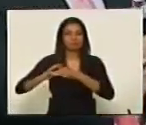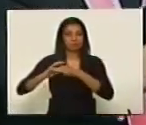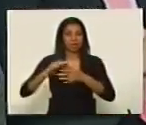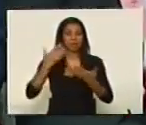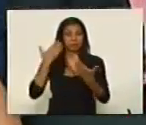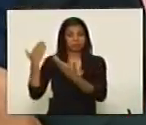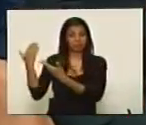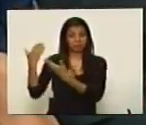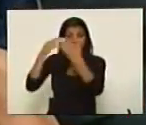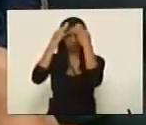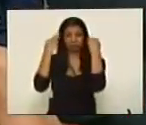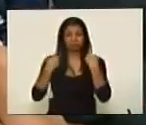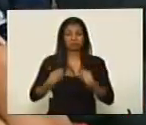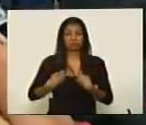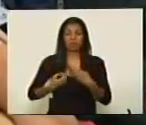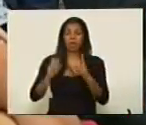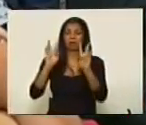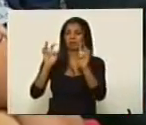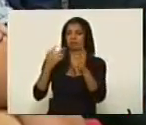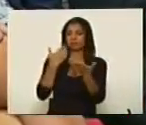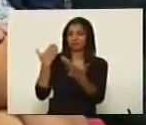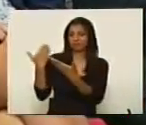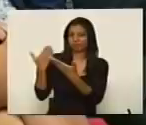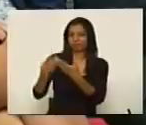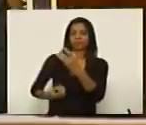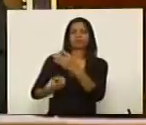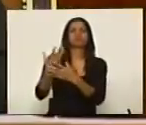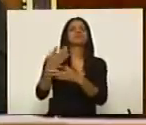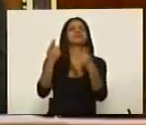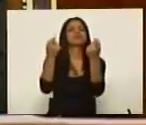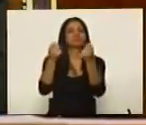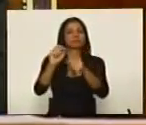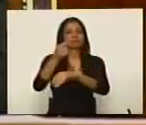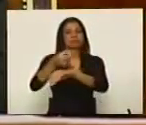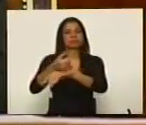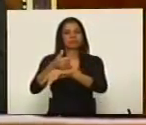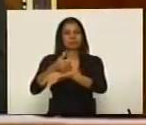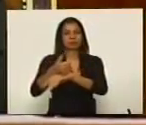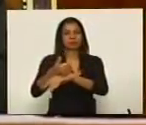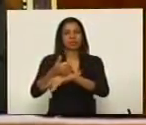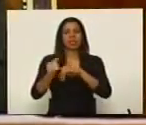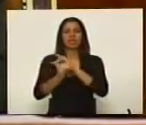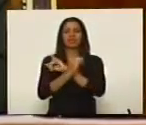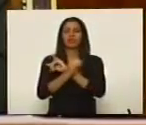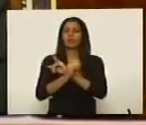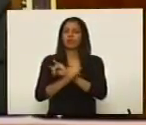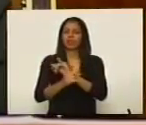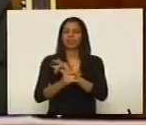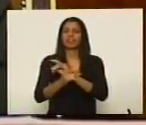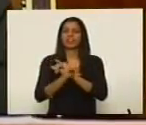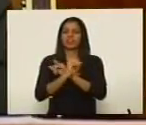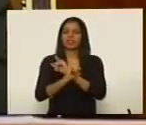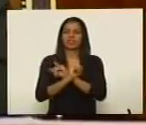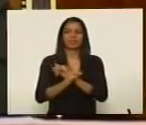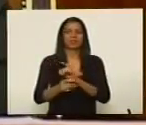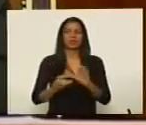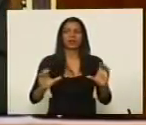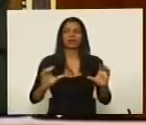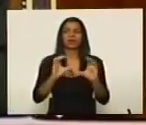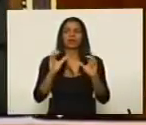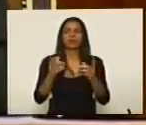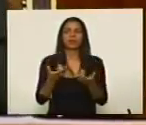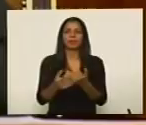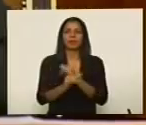esta recién creada Superintendencia Nacional de Criptomonedas y Actividades Conexas. Bueno,